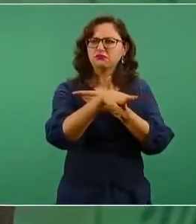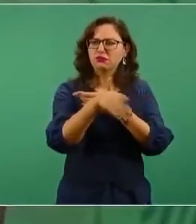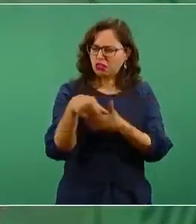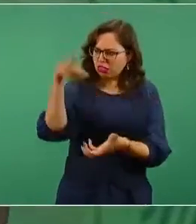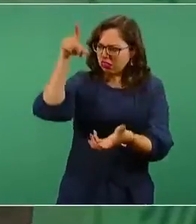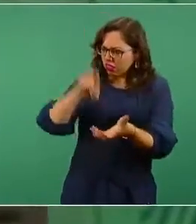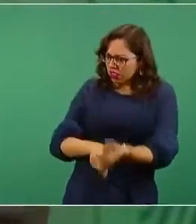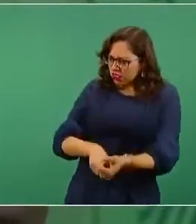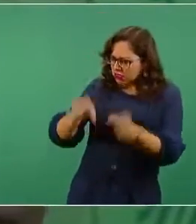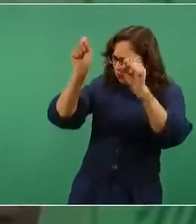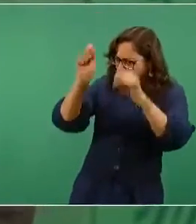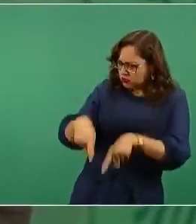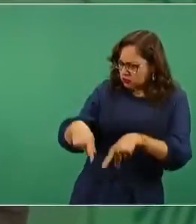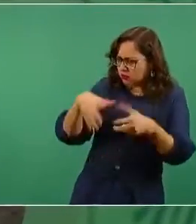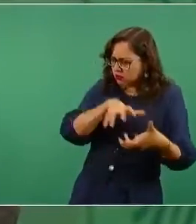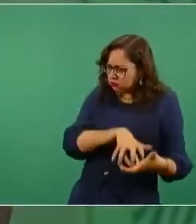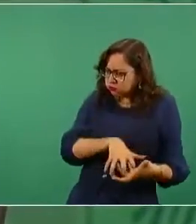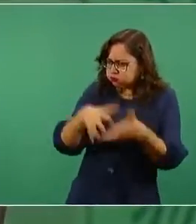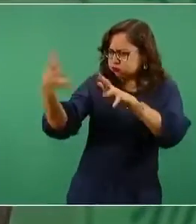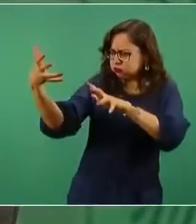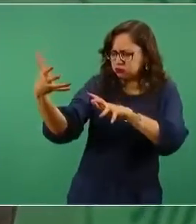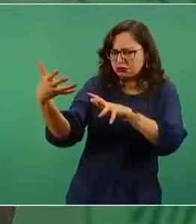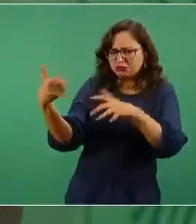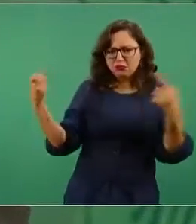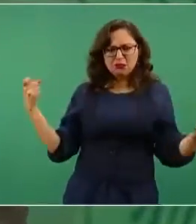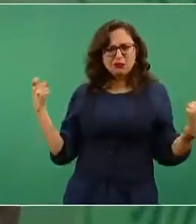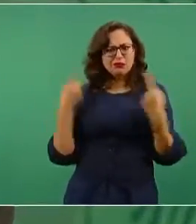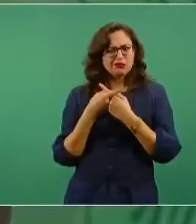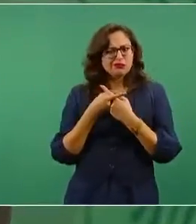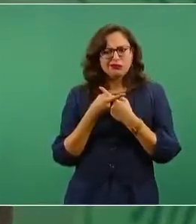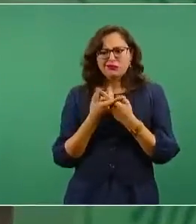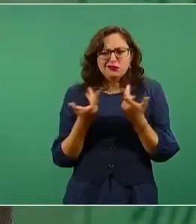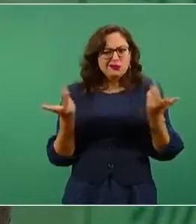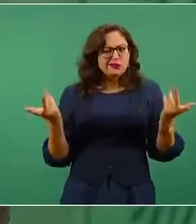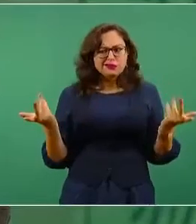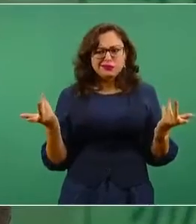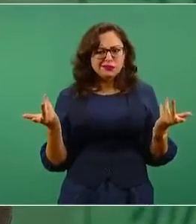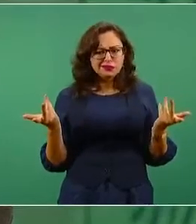y se manifiestan de manera violenta?